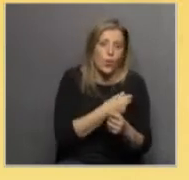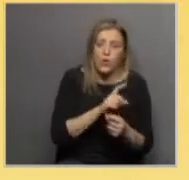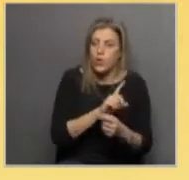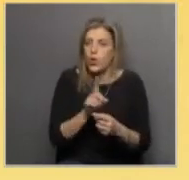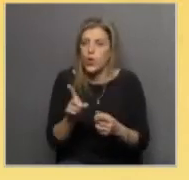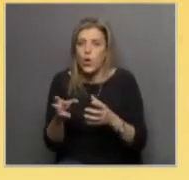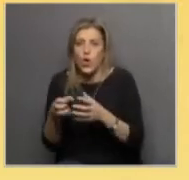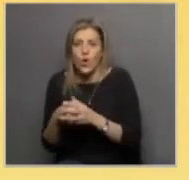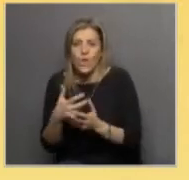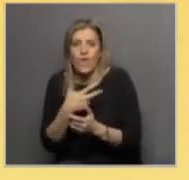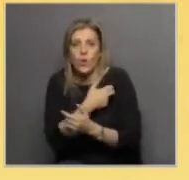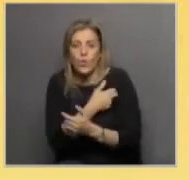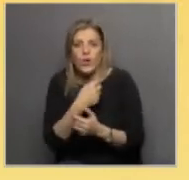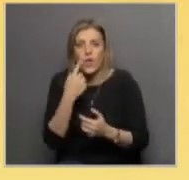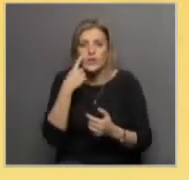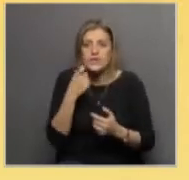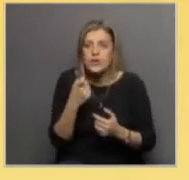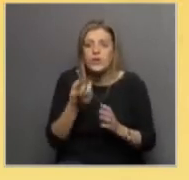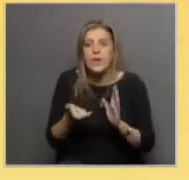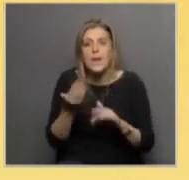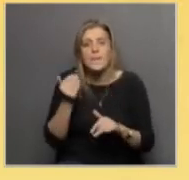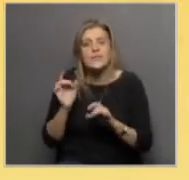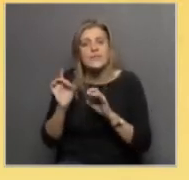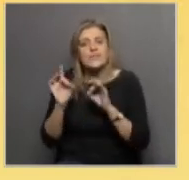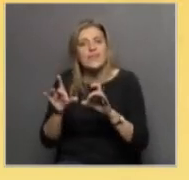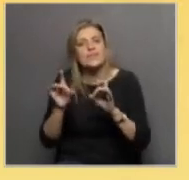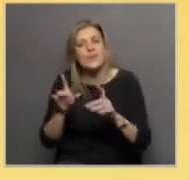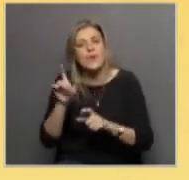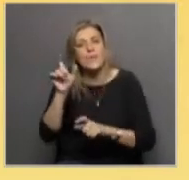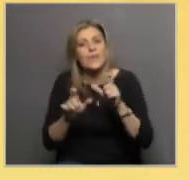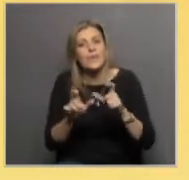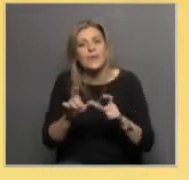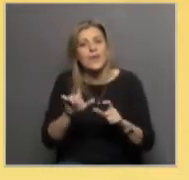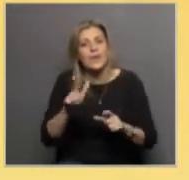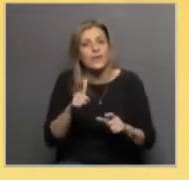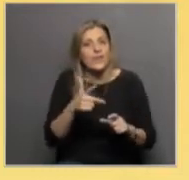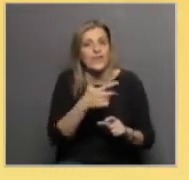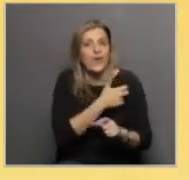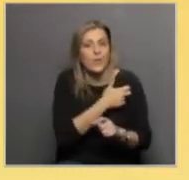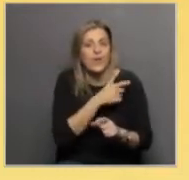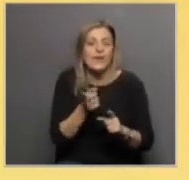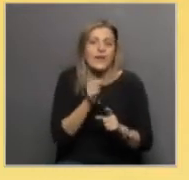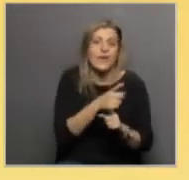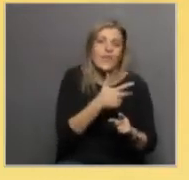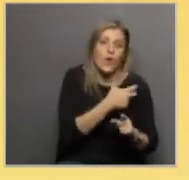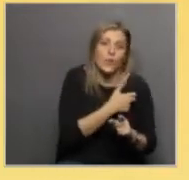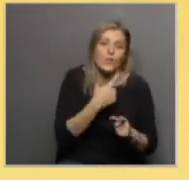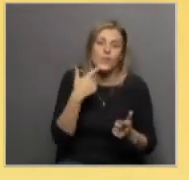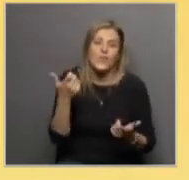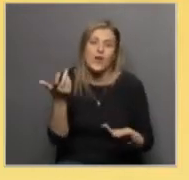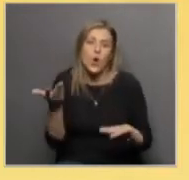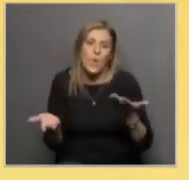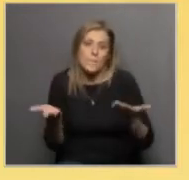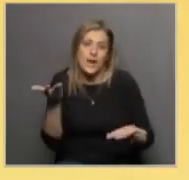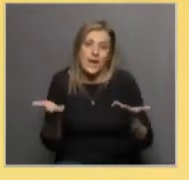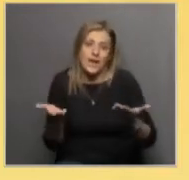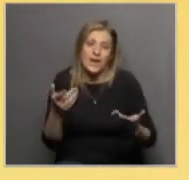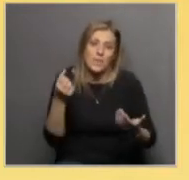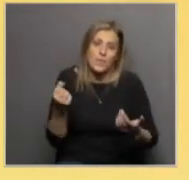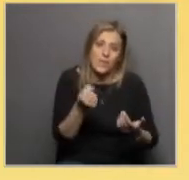la frecuencia de infección Claro. en esos grupos. Y por eso se compara, ¿no? Se compararía lo que